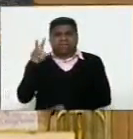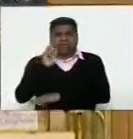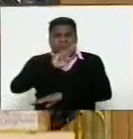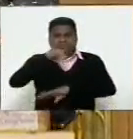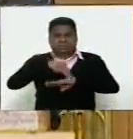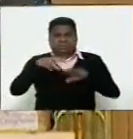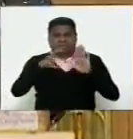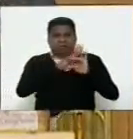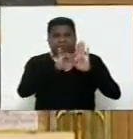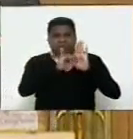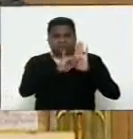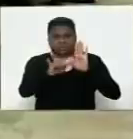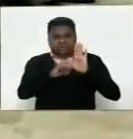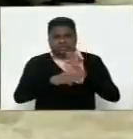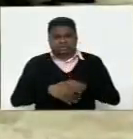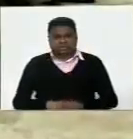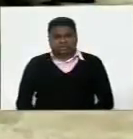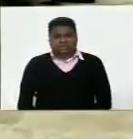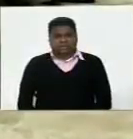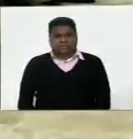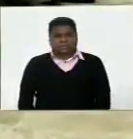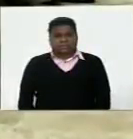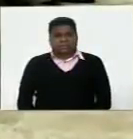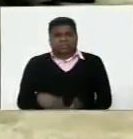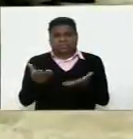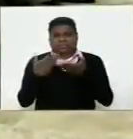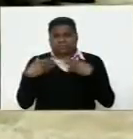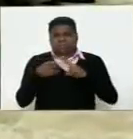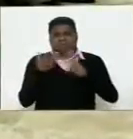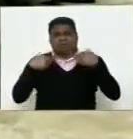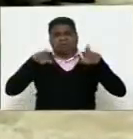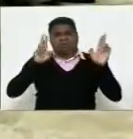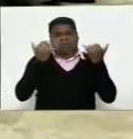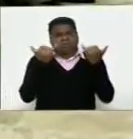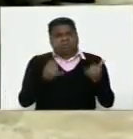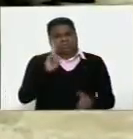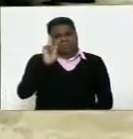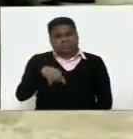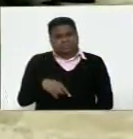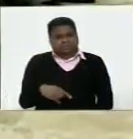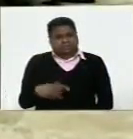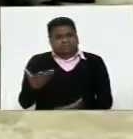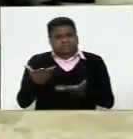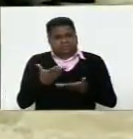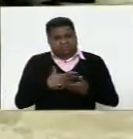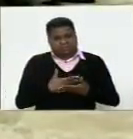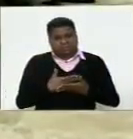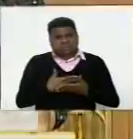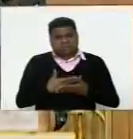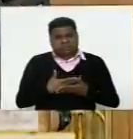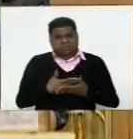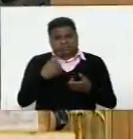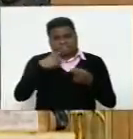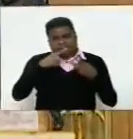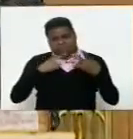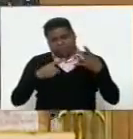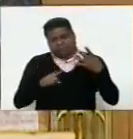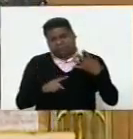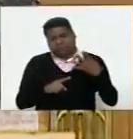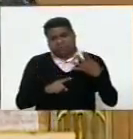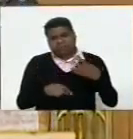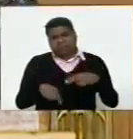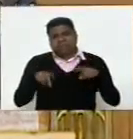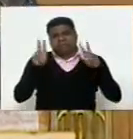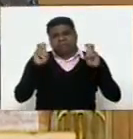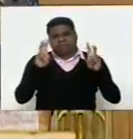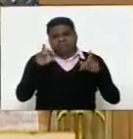Constituyente que nos trajo la paz, hoy además nos trae herramientas para una